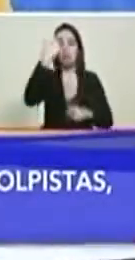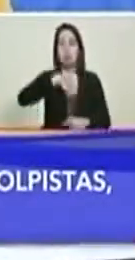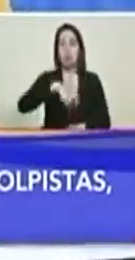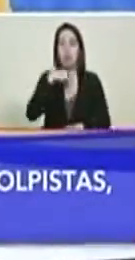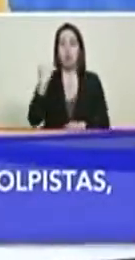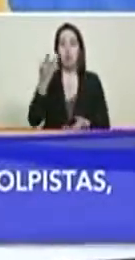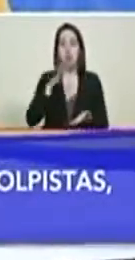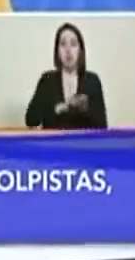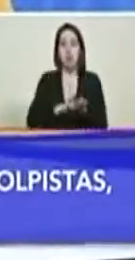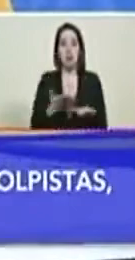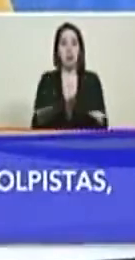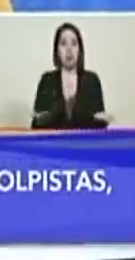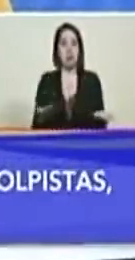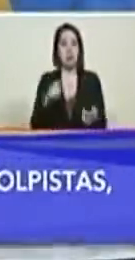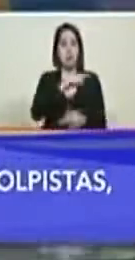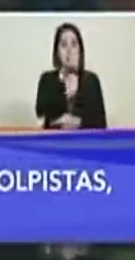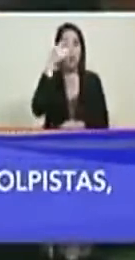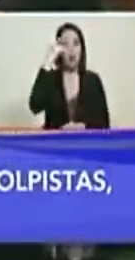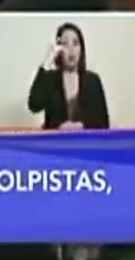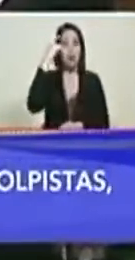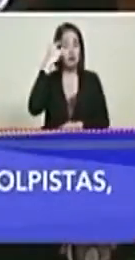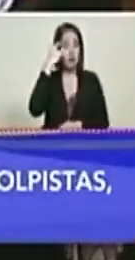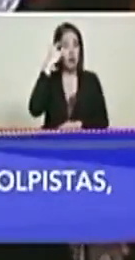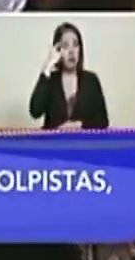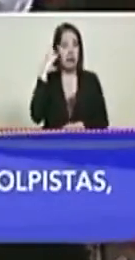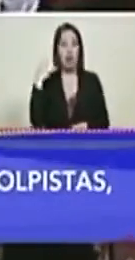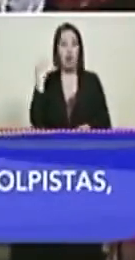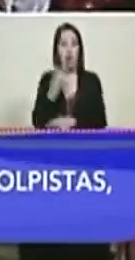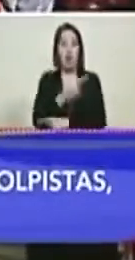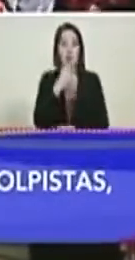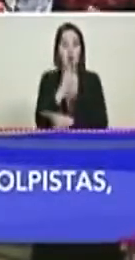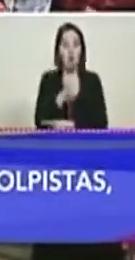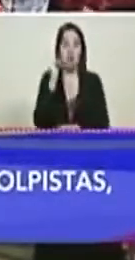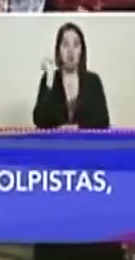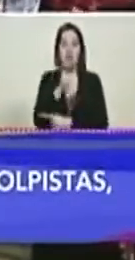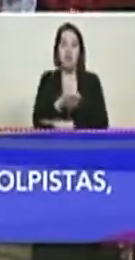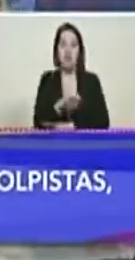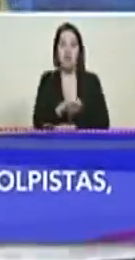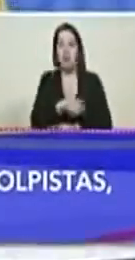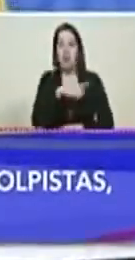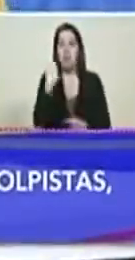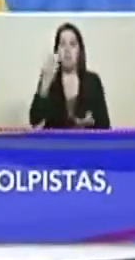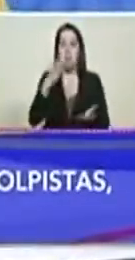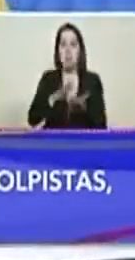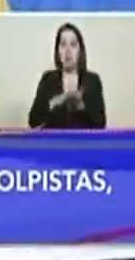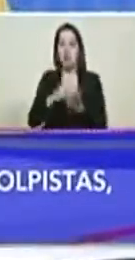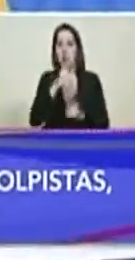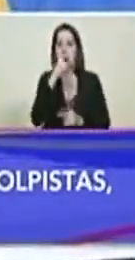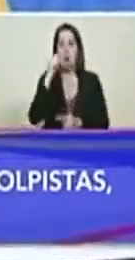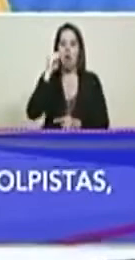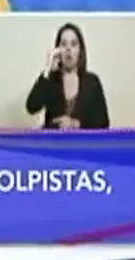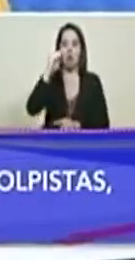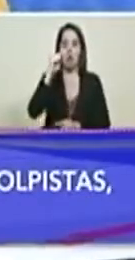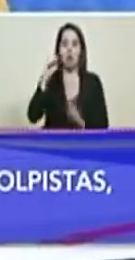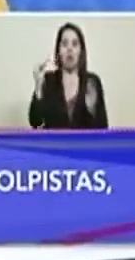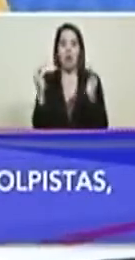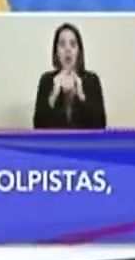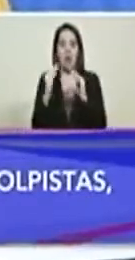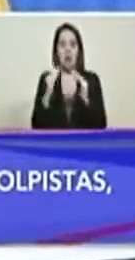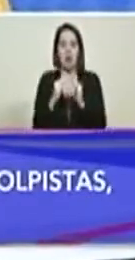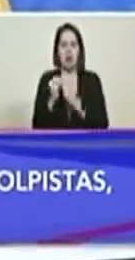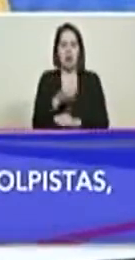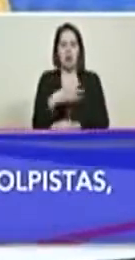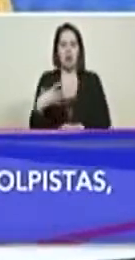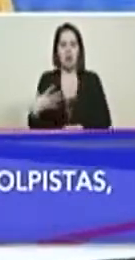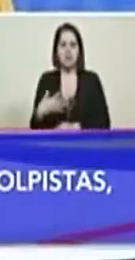Ustedes saben eso, ¿verdad? Han dado la orden, han dado la orden desde la Casa Blanca de matar